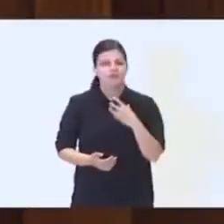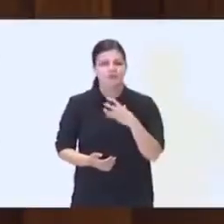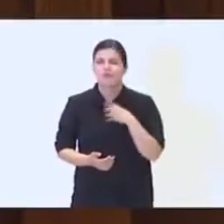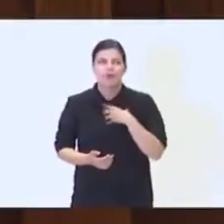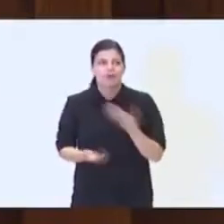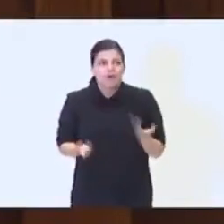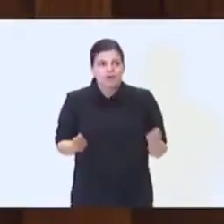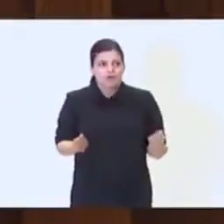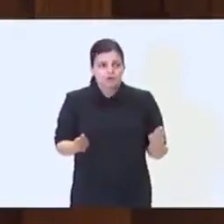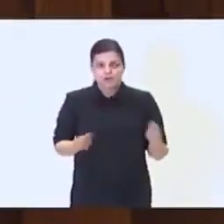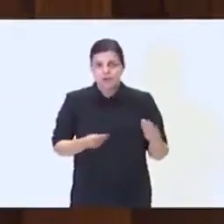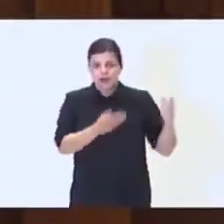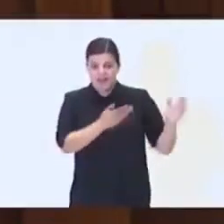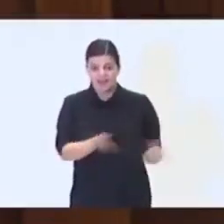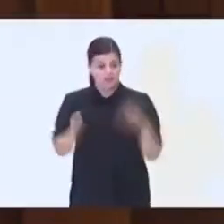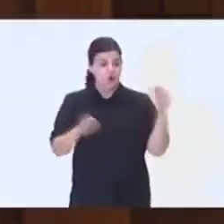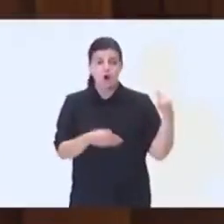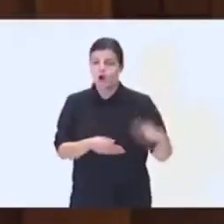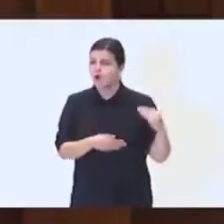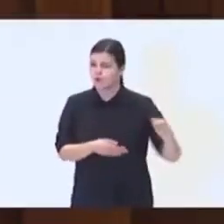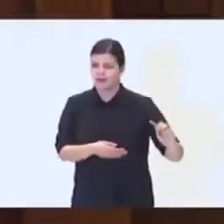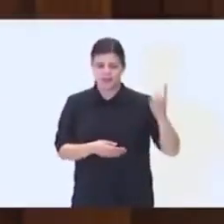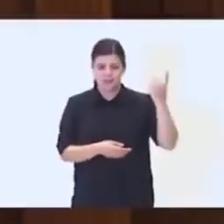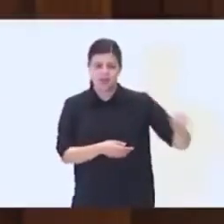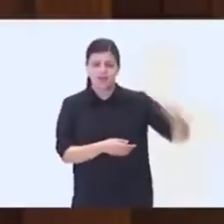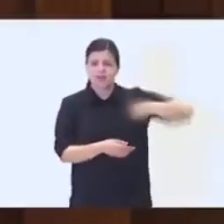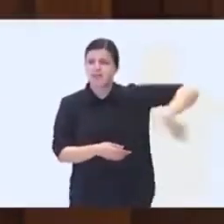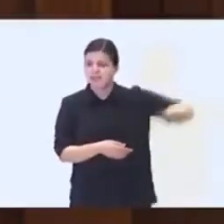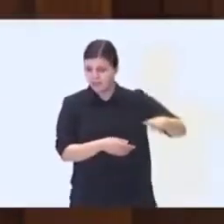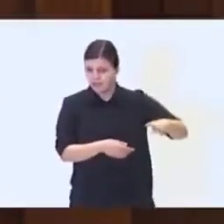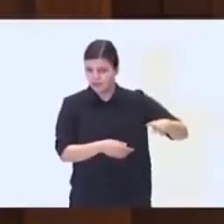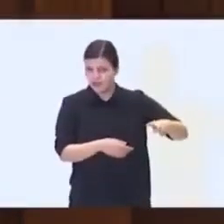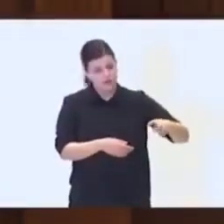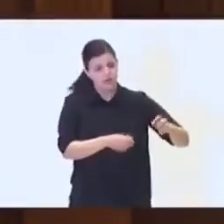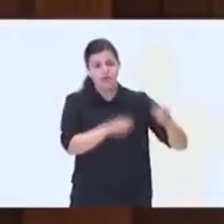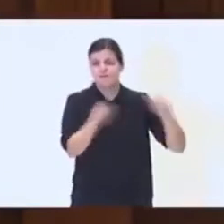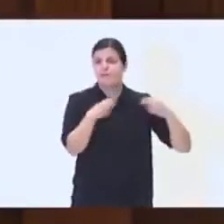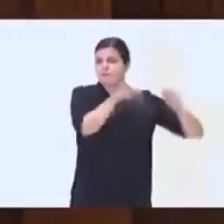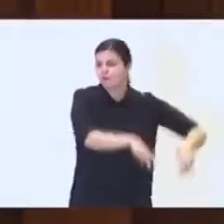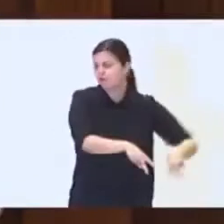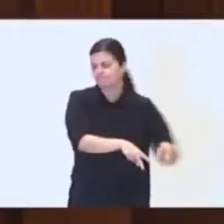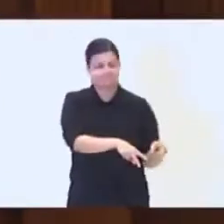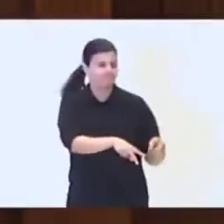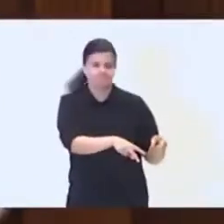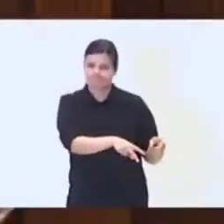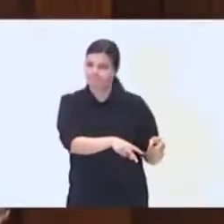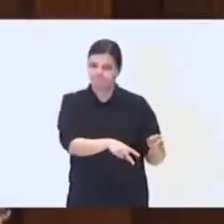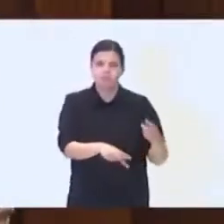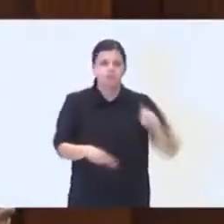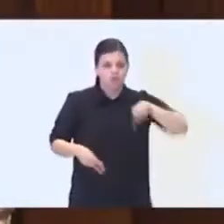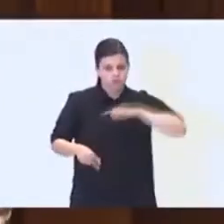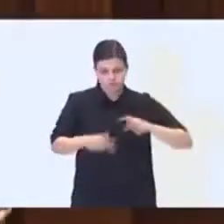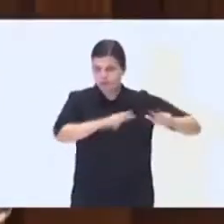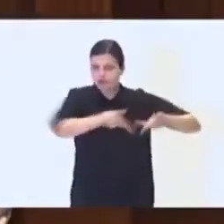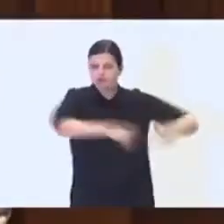señorías, que las generaciones más jóvenes vivan peor que las actuales. Vamos a salir de esta y Canarias